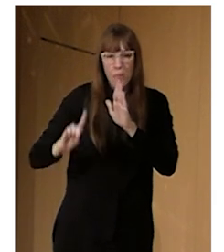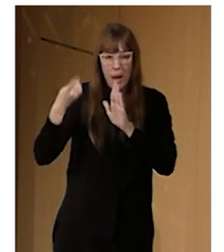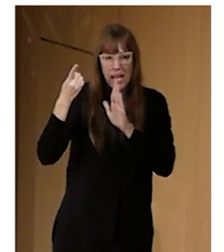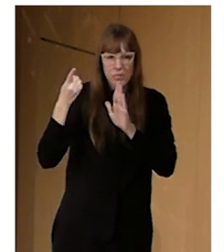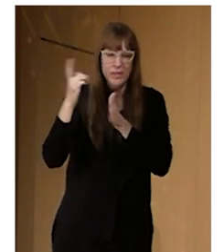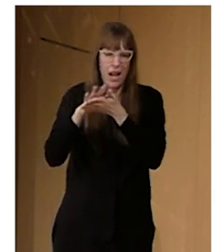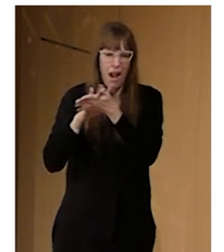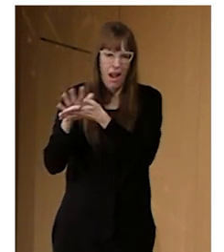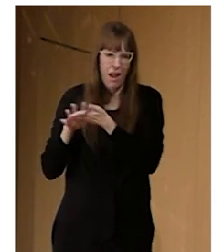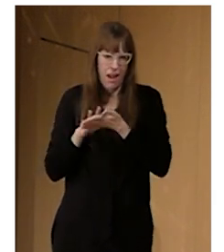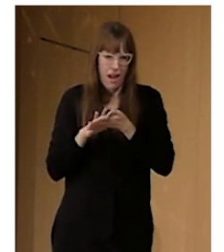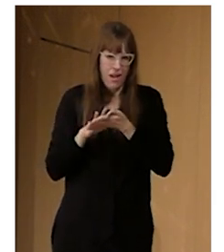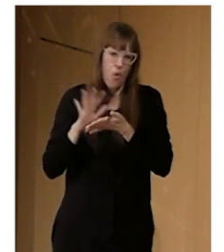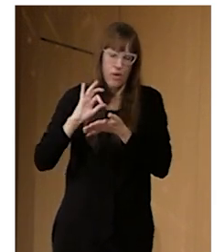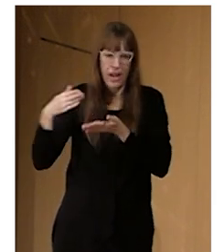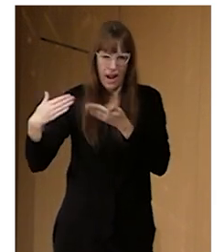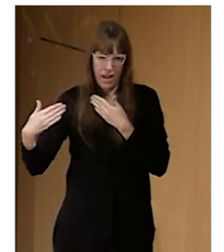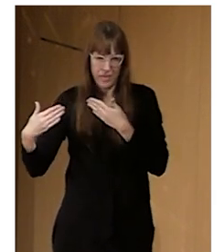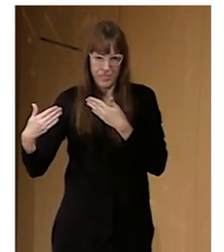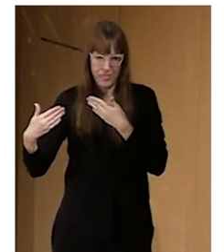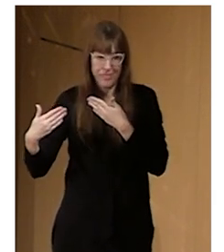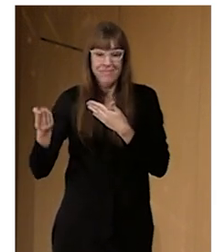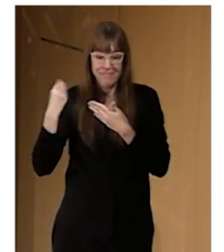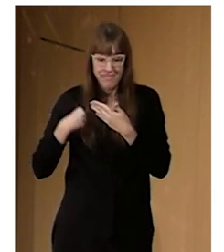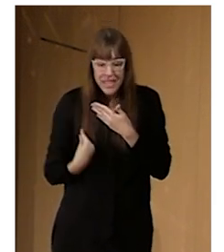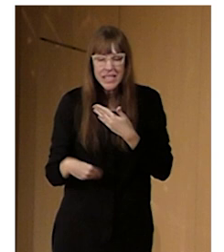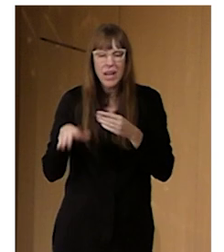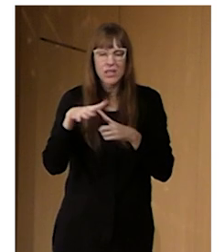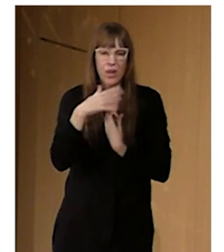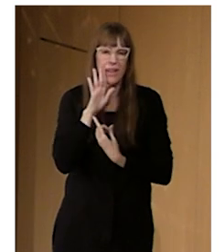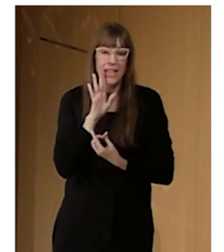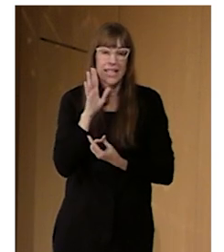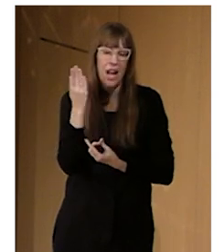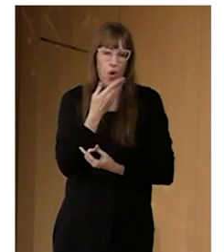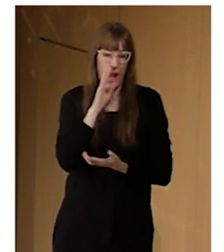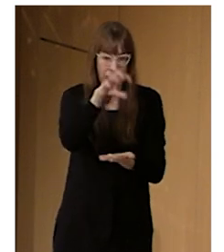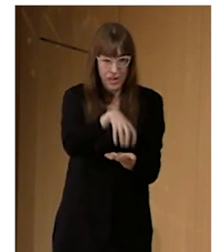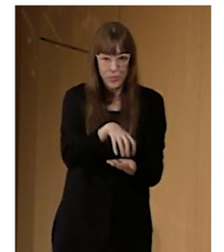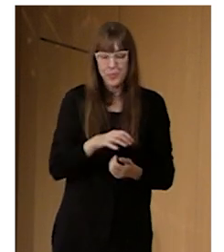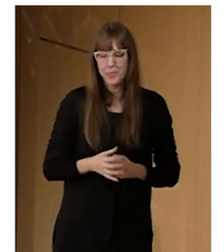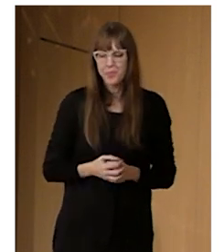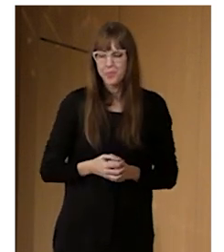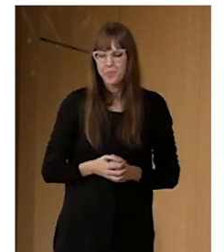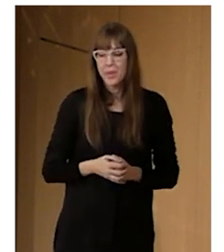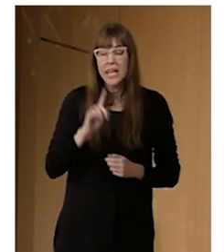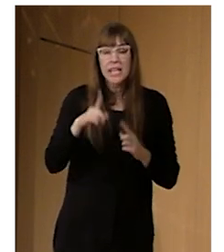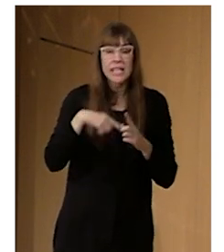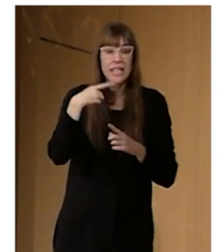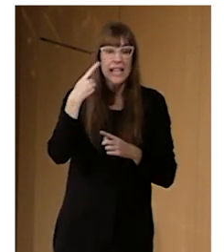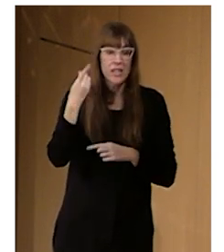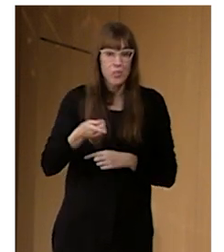eh desde desde el propio colegio y y luego hay un